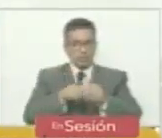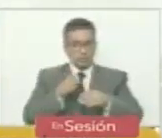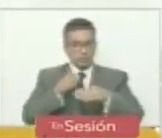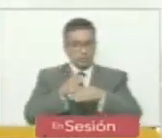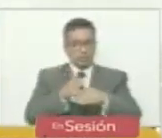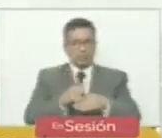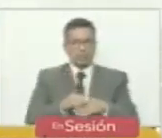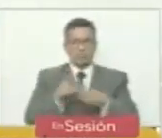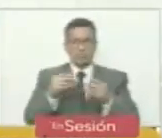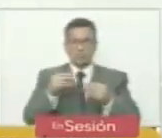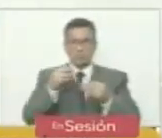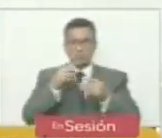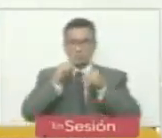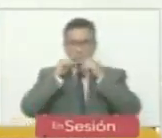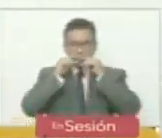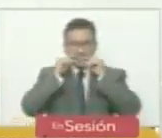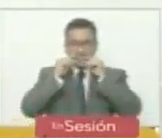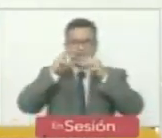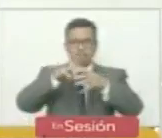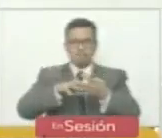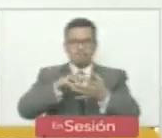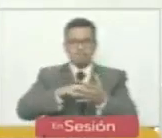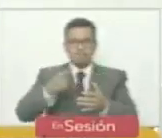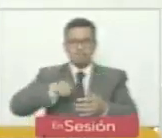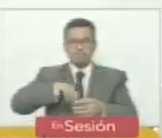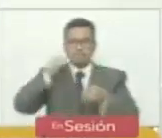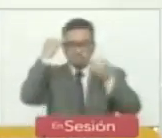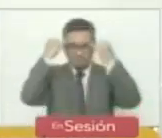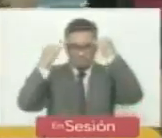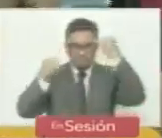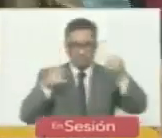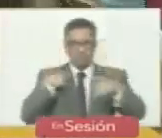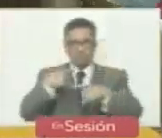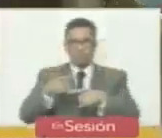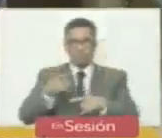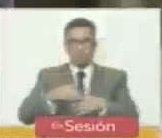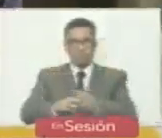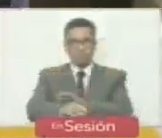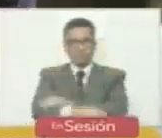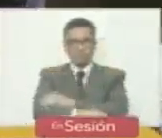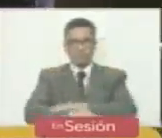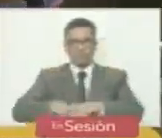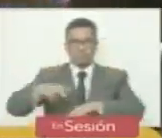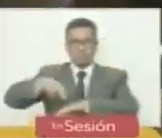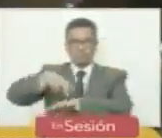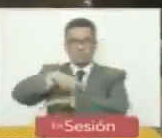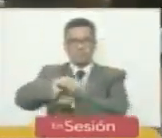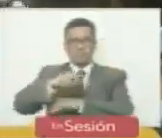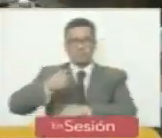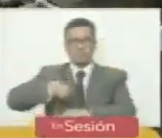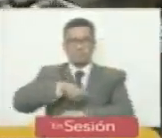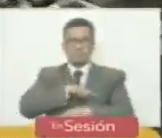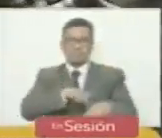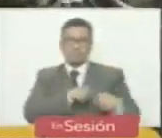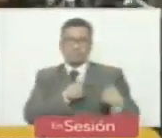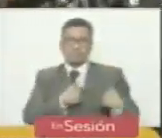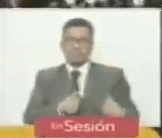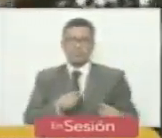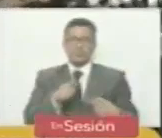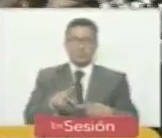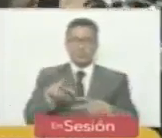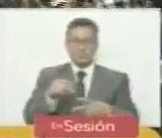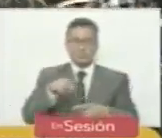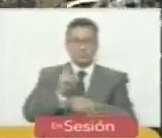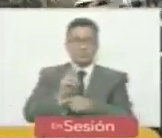vamos a ir con uñas y dientes, nos vamos a ir con nuestro intelecto, nos vamos a ir con nuestros brazos, con nuestras piernas, con nuestros corazones. No se